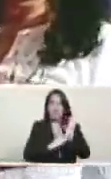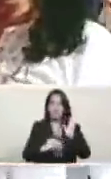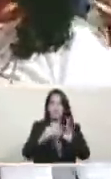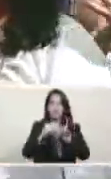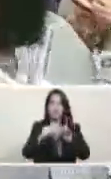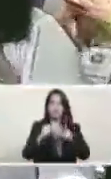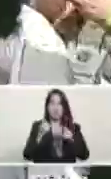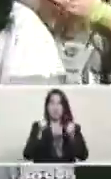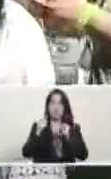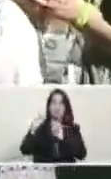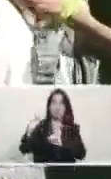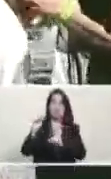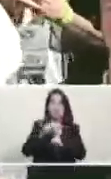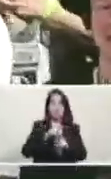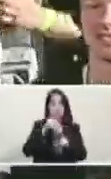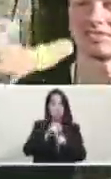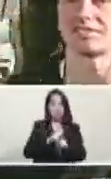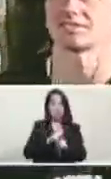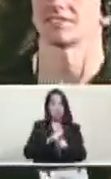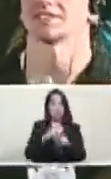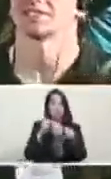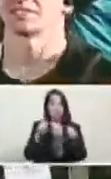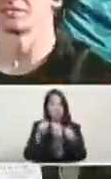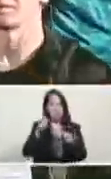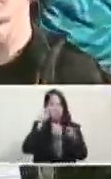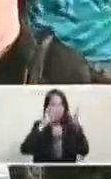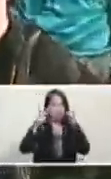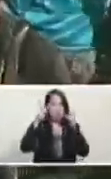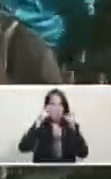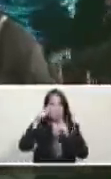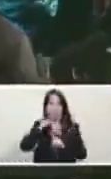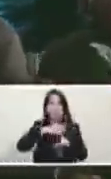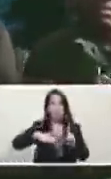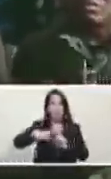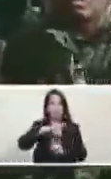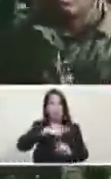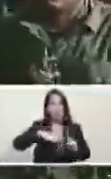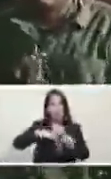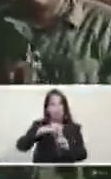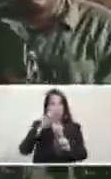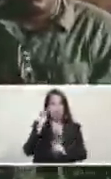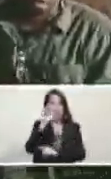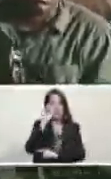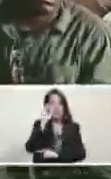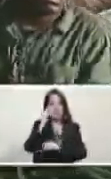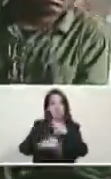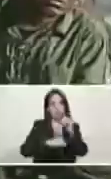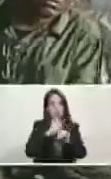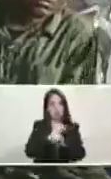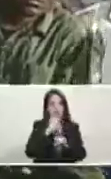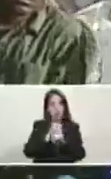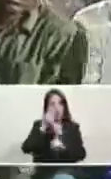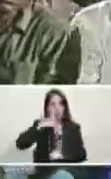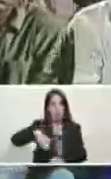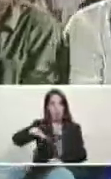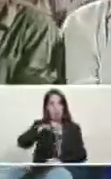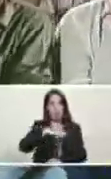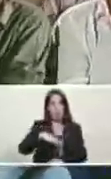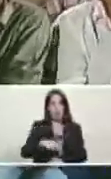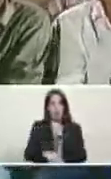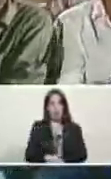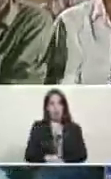por la dignidad como usuaria del ambiente y el desarrollo de la asamblea internacional de los pueblos está y cinco